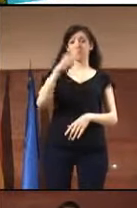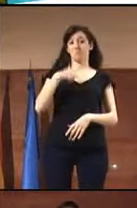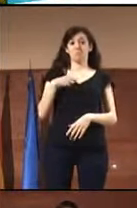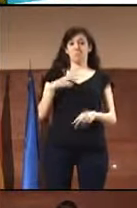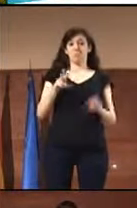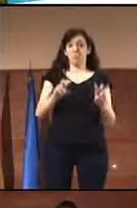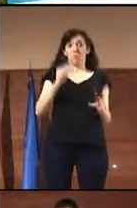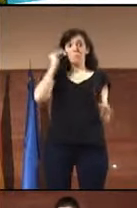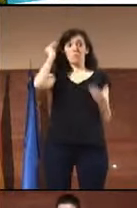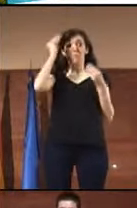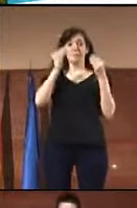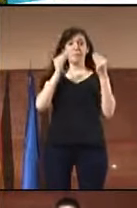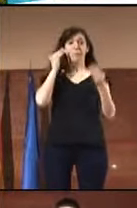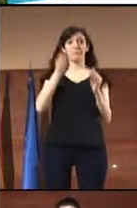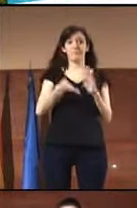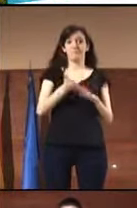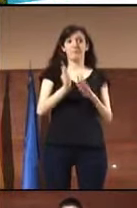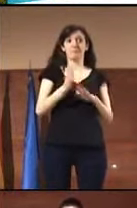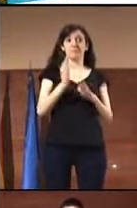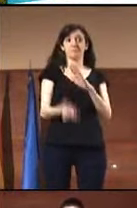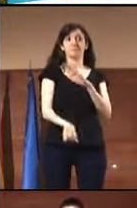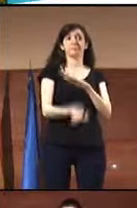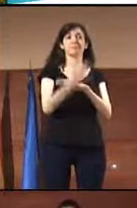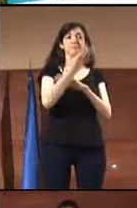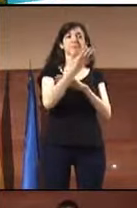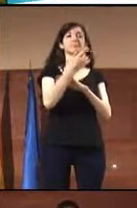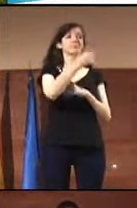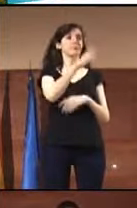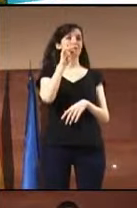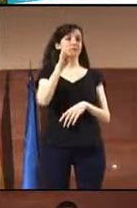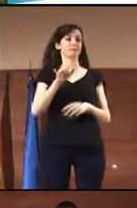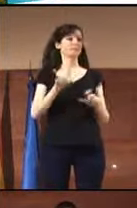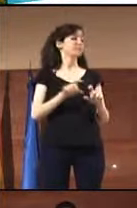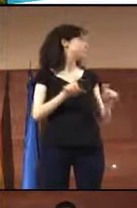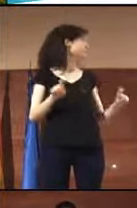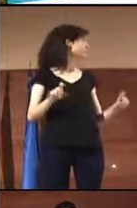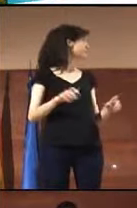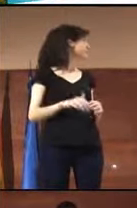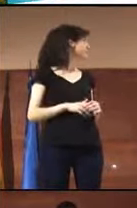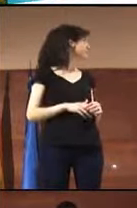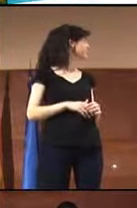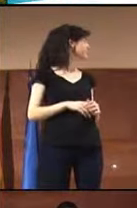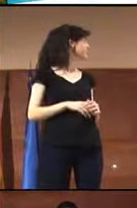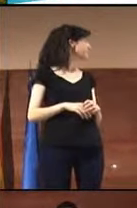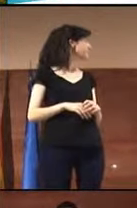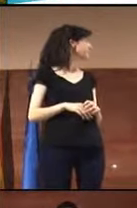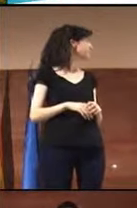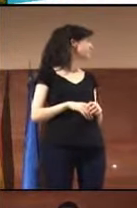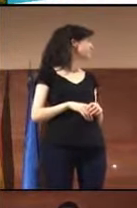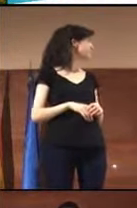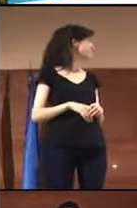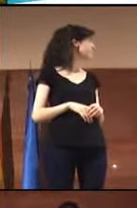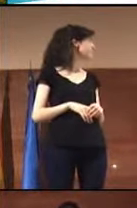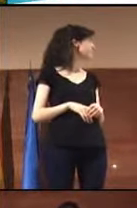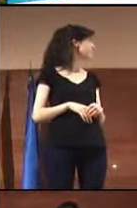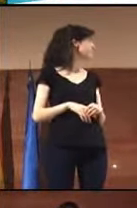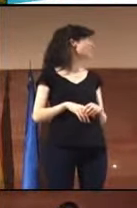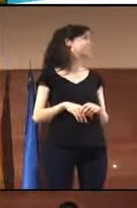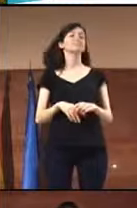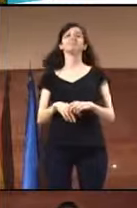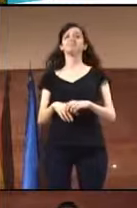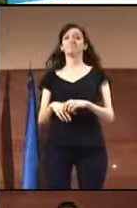va a empezar a surgir a partir de ahora, que es el que veis abajo. El que veis abajo es un reposapiés que permite, que lo que te